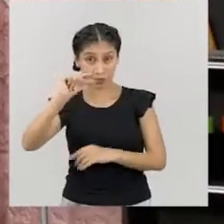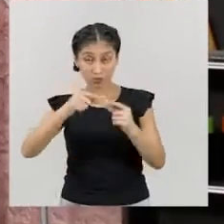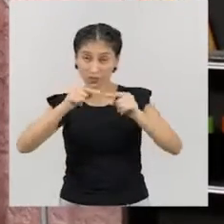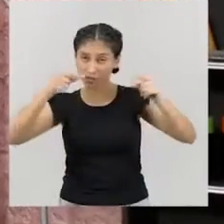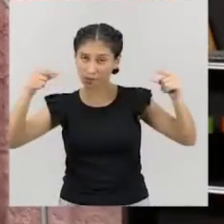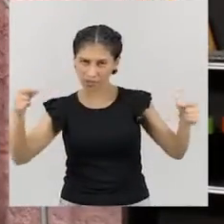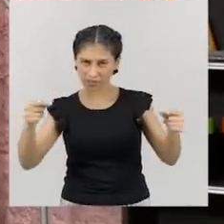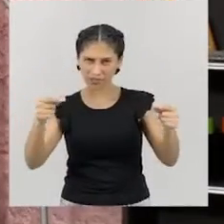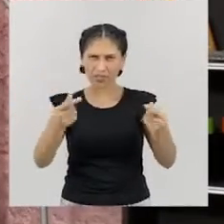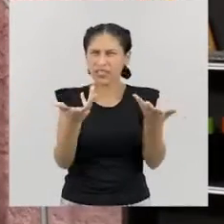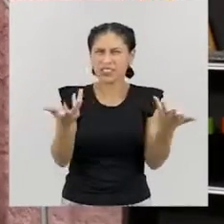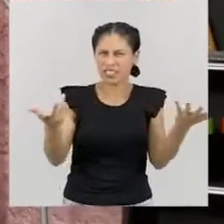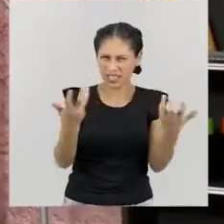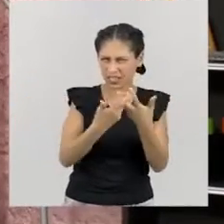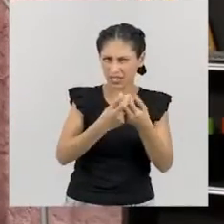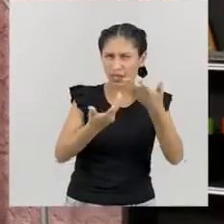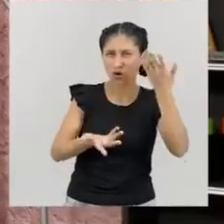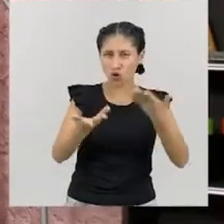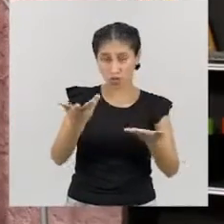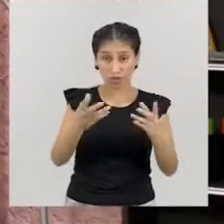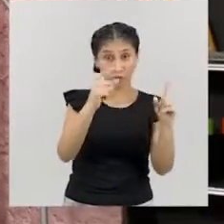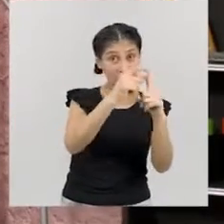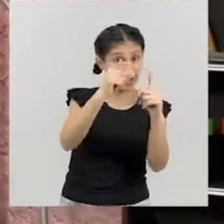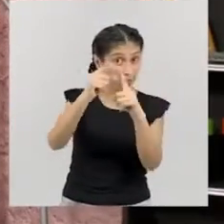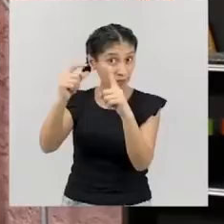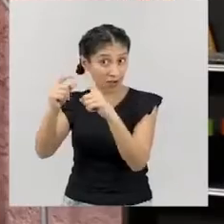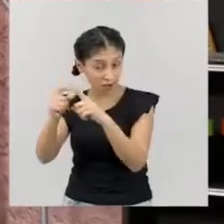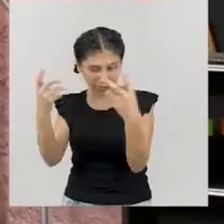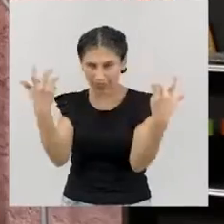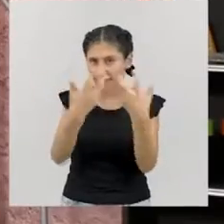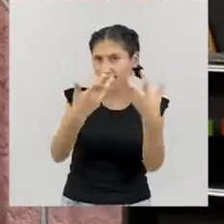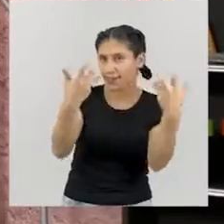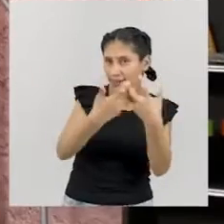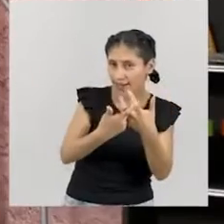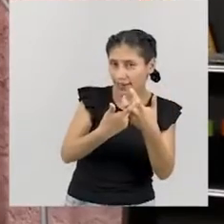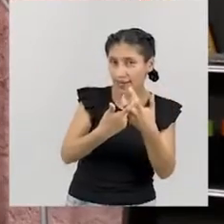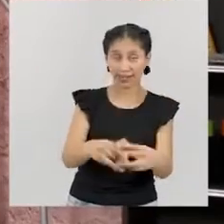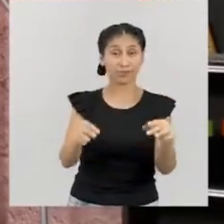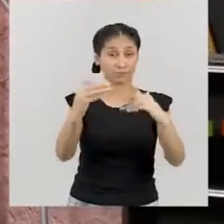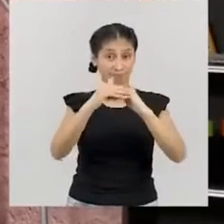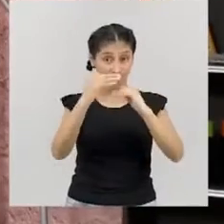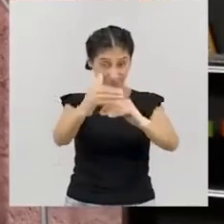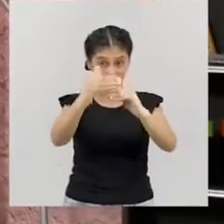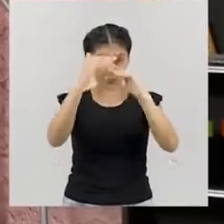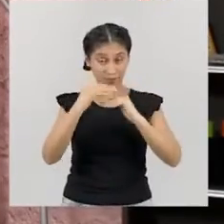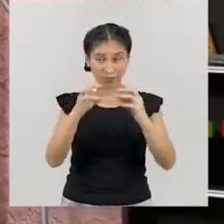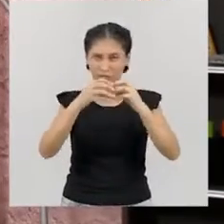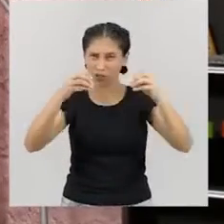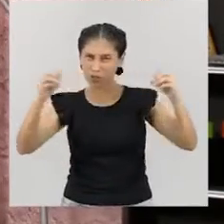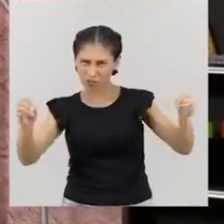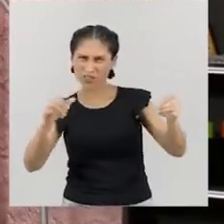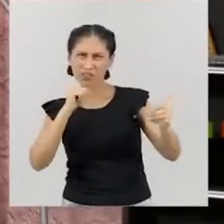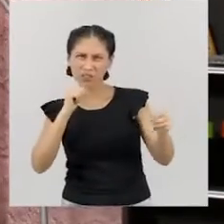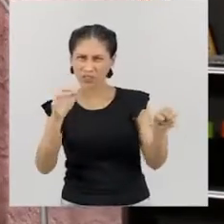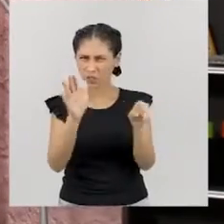la concordancia y orden de las palabras en las construcciones sintácticas, las oraciones incompletas, el empleo